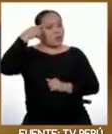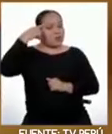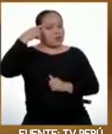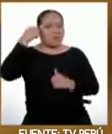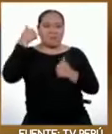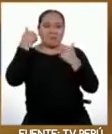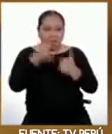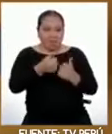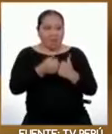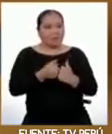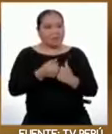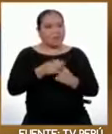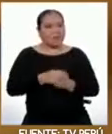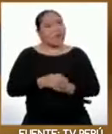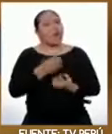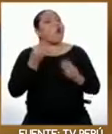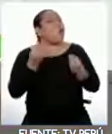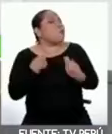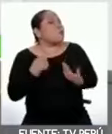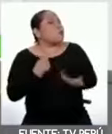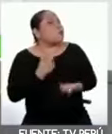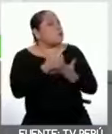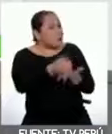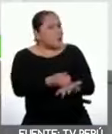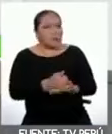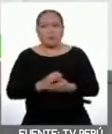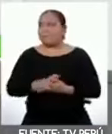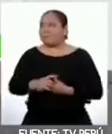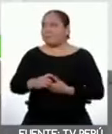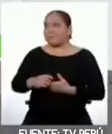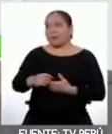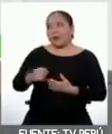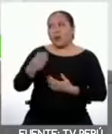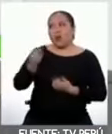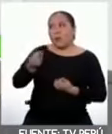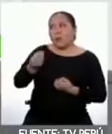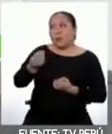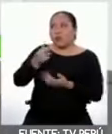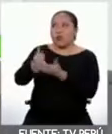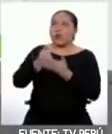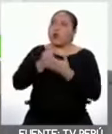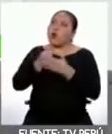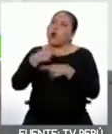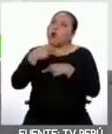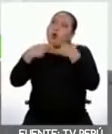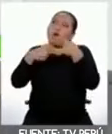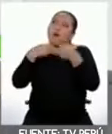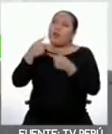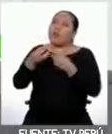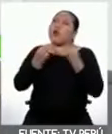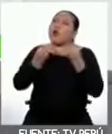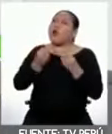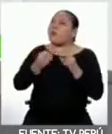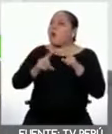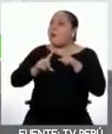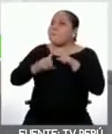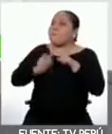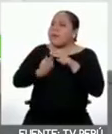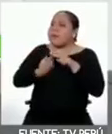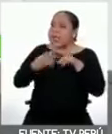genial el proyecto. ¿En qué te puedo ayudar? ¿Qué tal si nos ayuda contándonos cómo